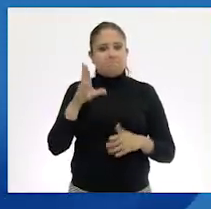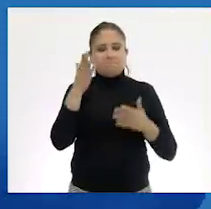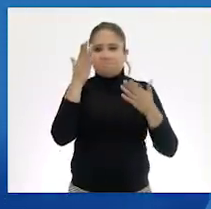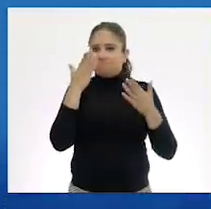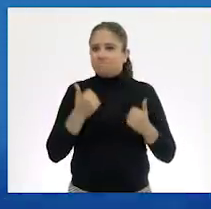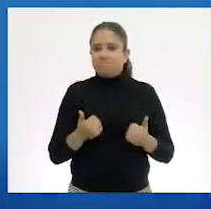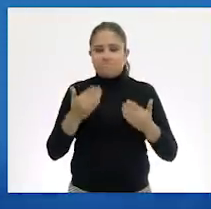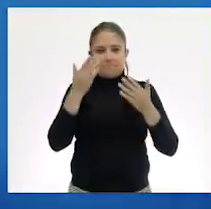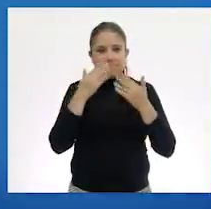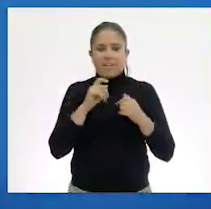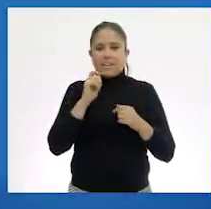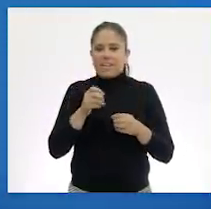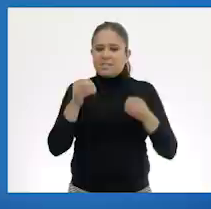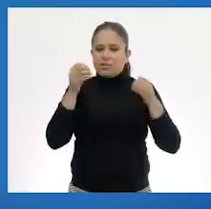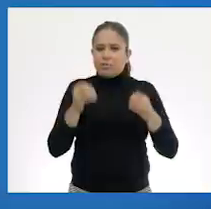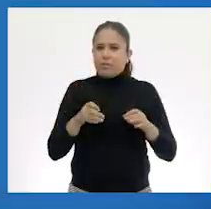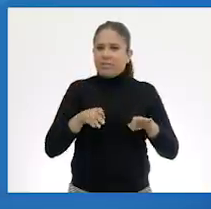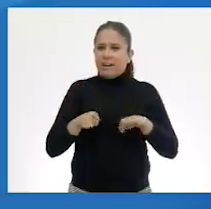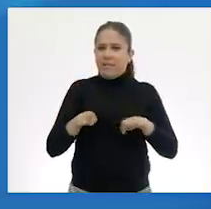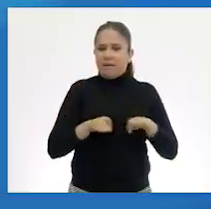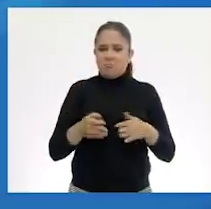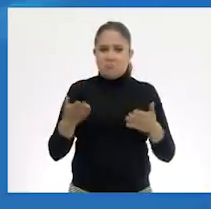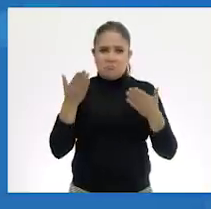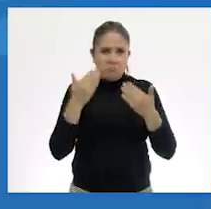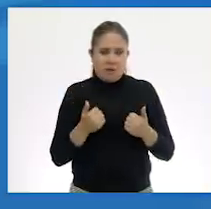No tiene los datos de la ocupación.